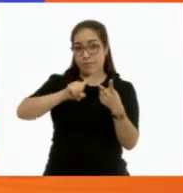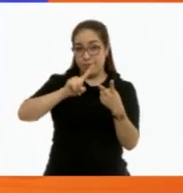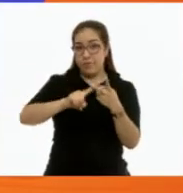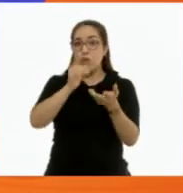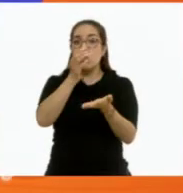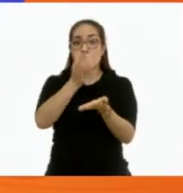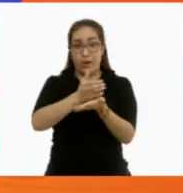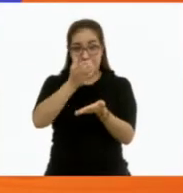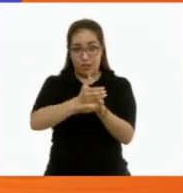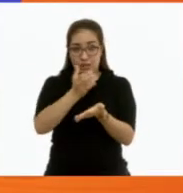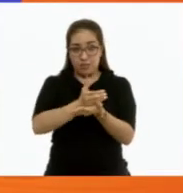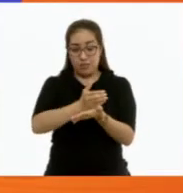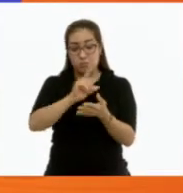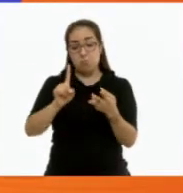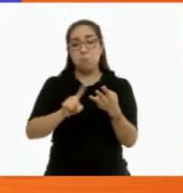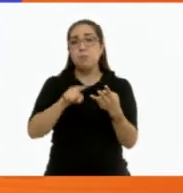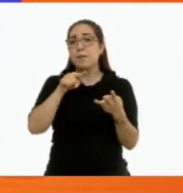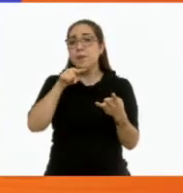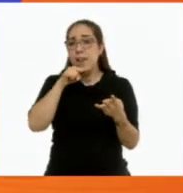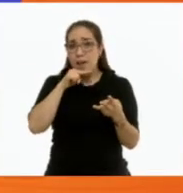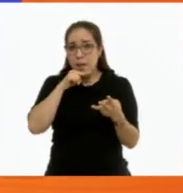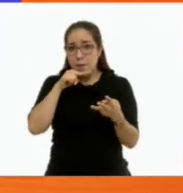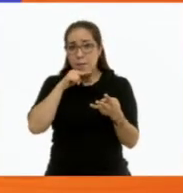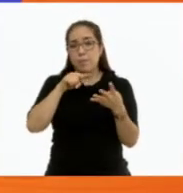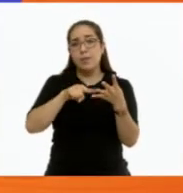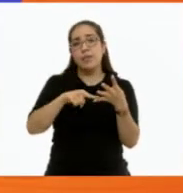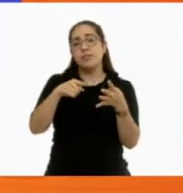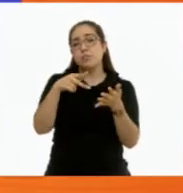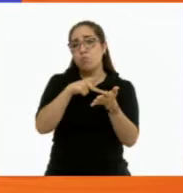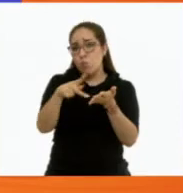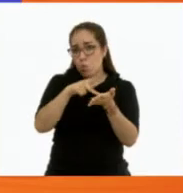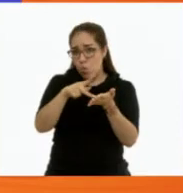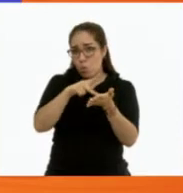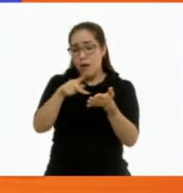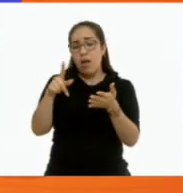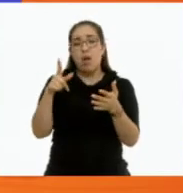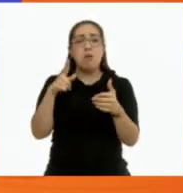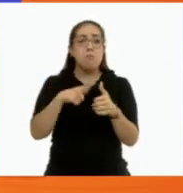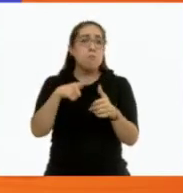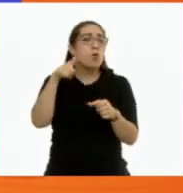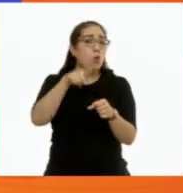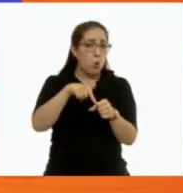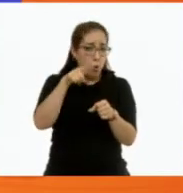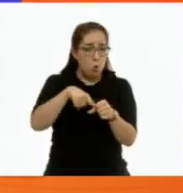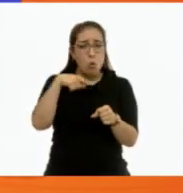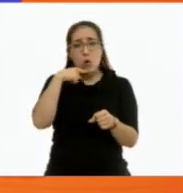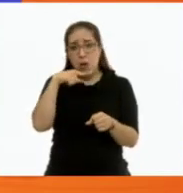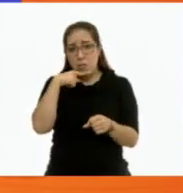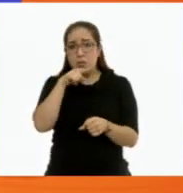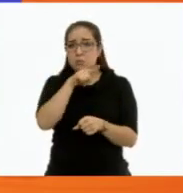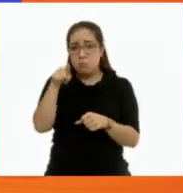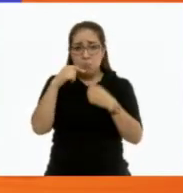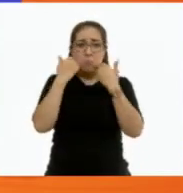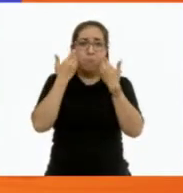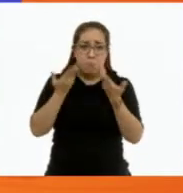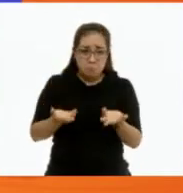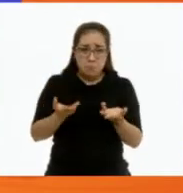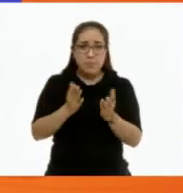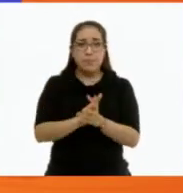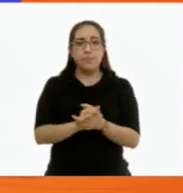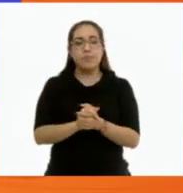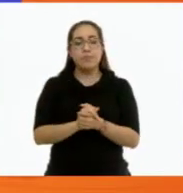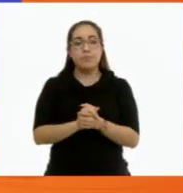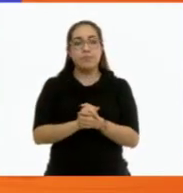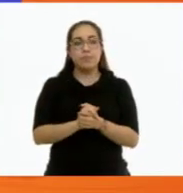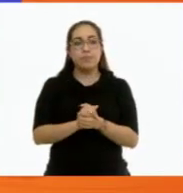tu cuaderno, tu lápiz, tu bolígrafo, también si quieres colores para resaltar lo que tengas que señalar